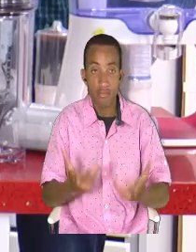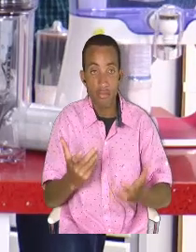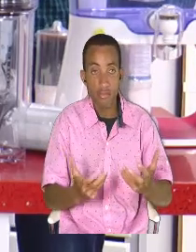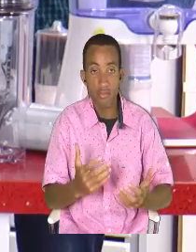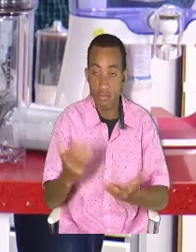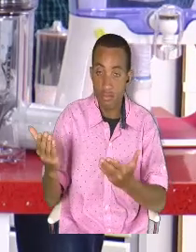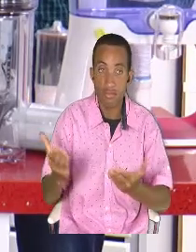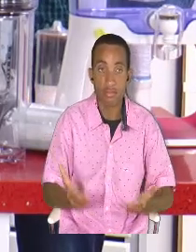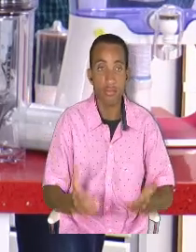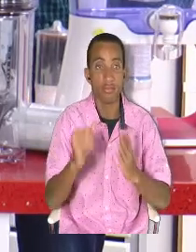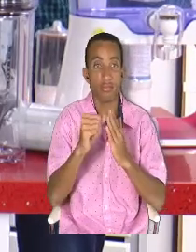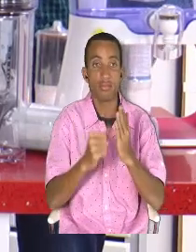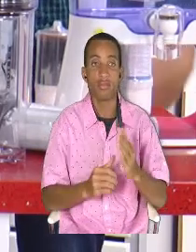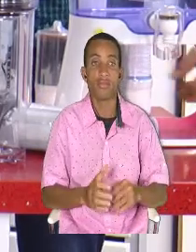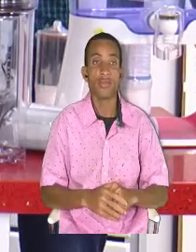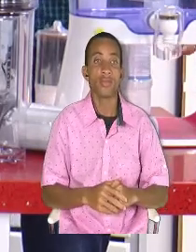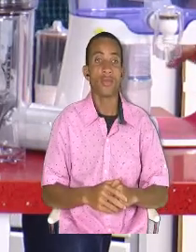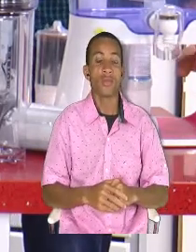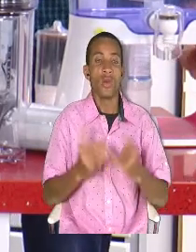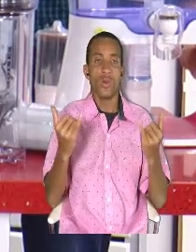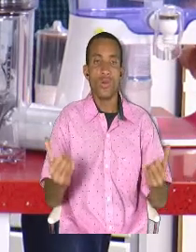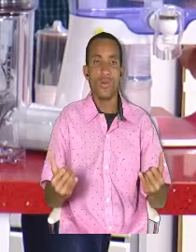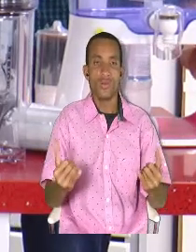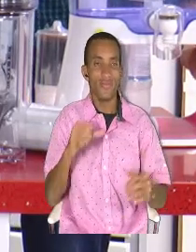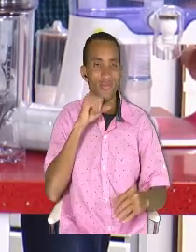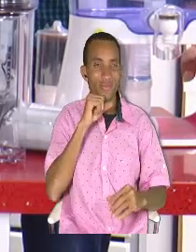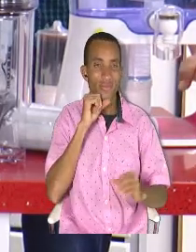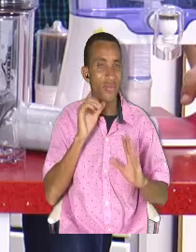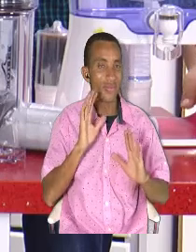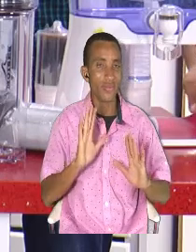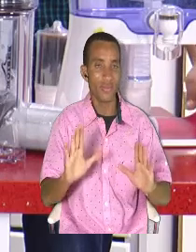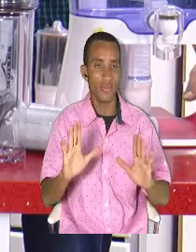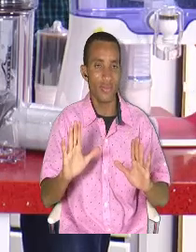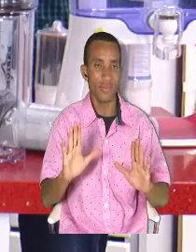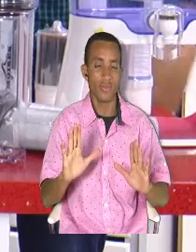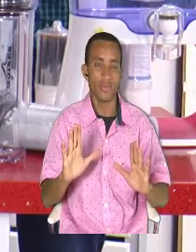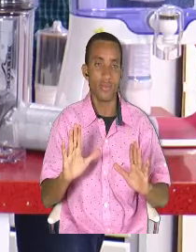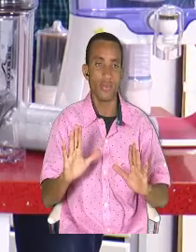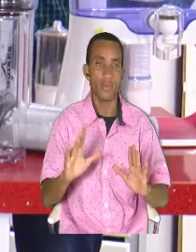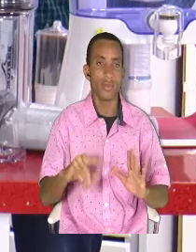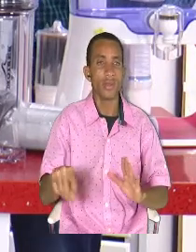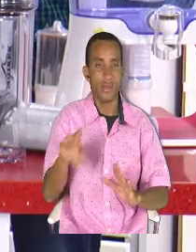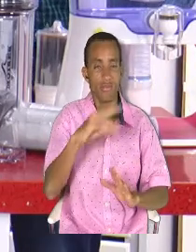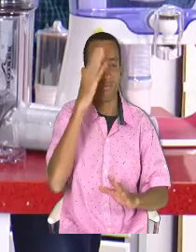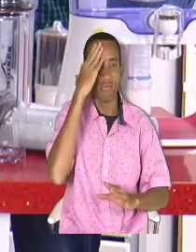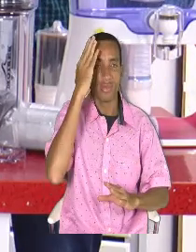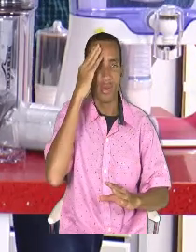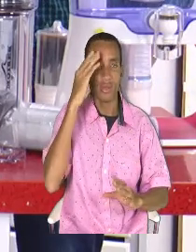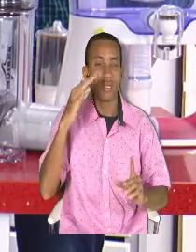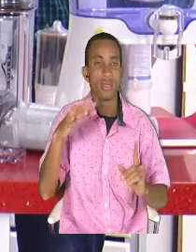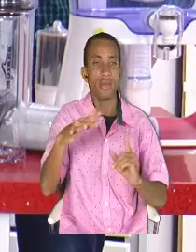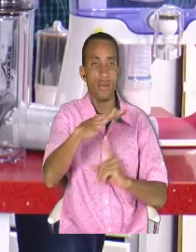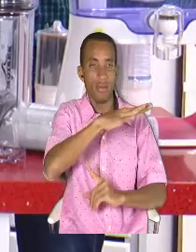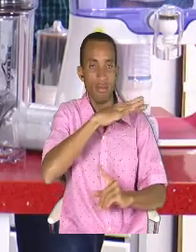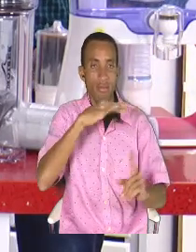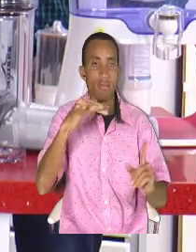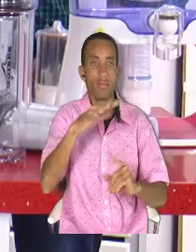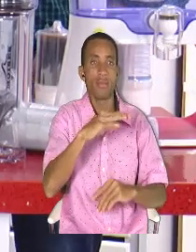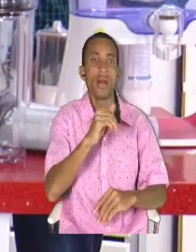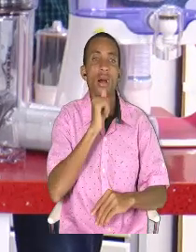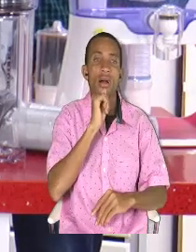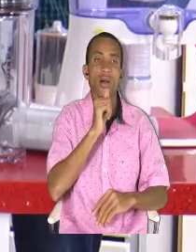Bien. Don Miguel, bueno, la gente barranqueña sabe que tenemos una situación con la cuestión del agua, que la... ¿Sí?